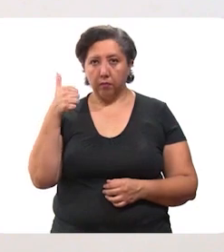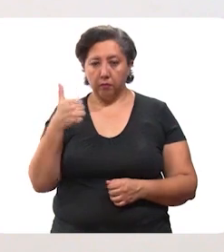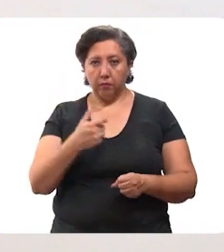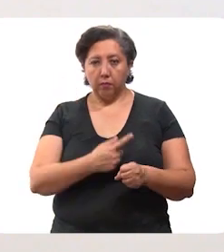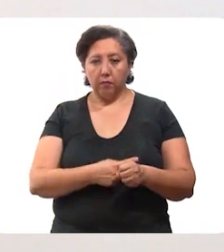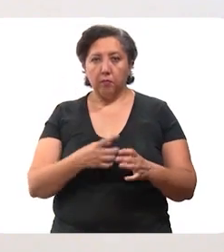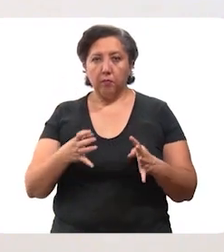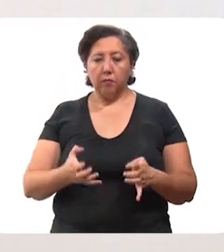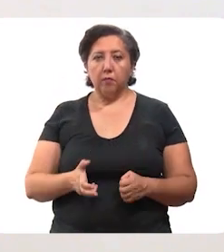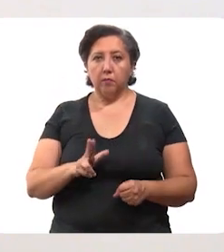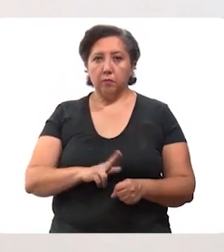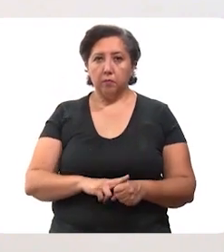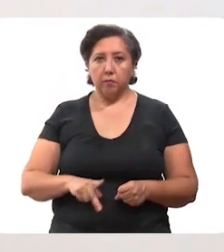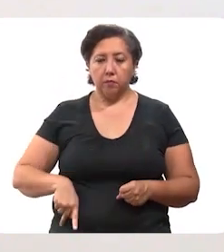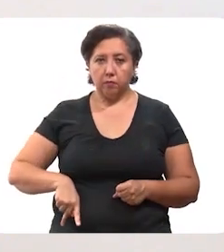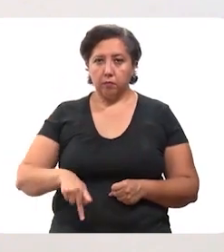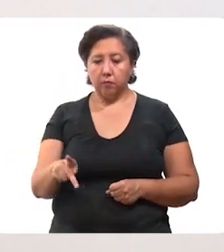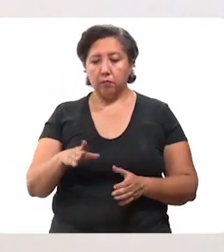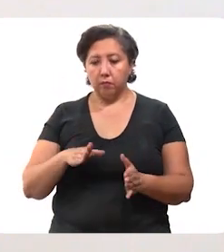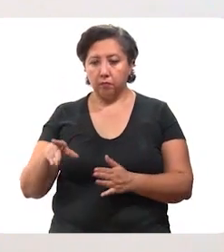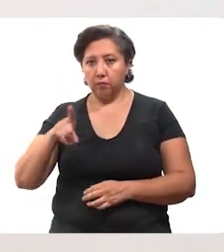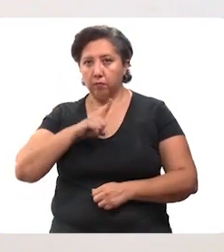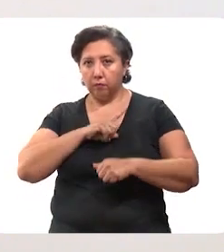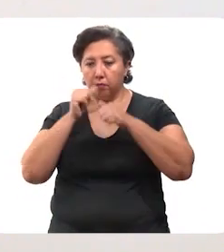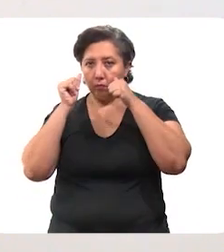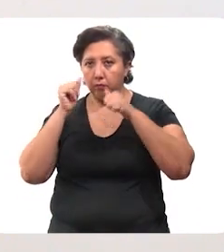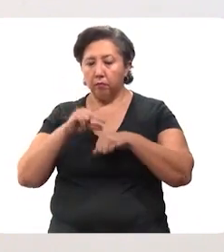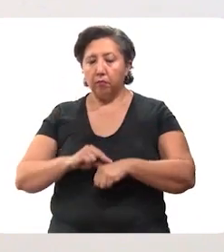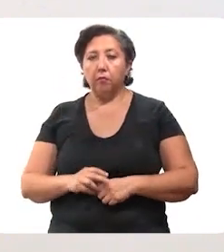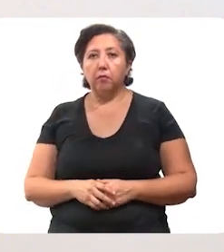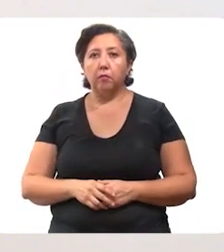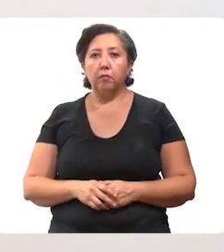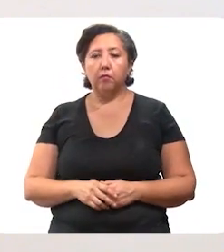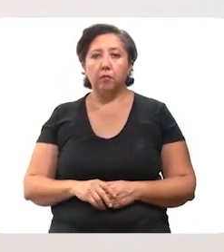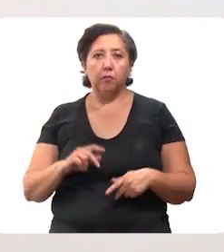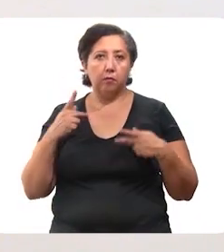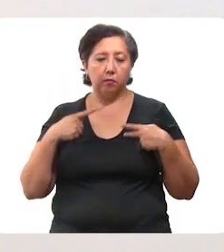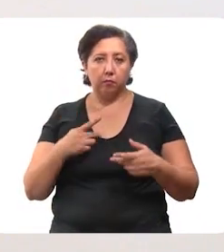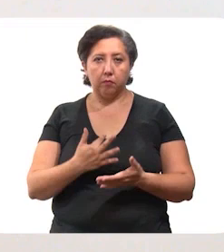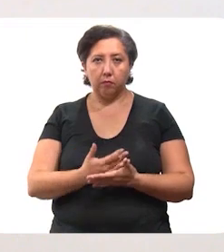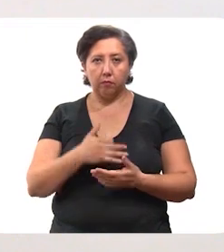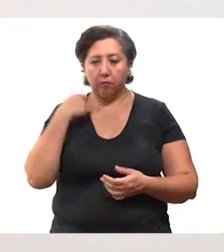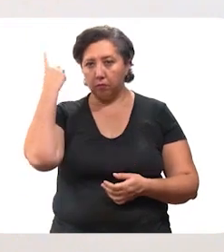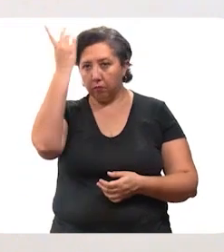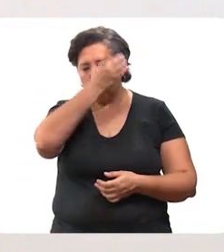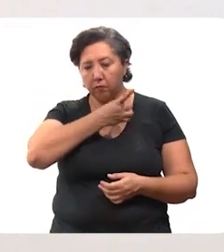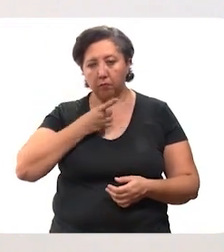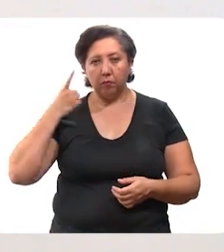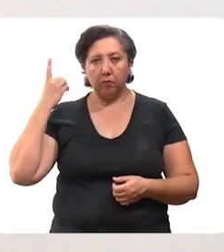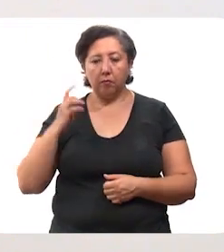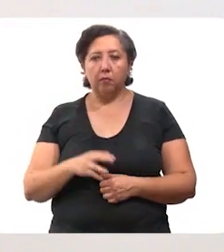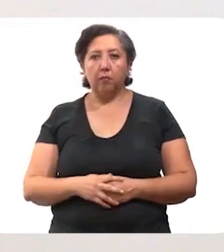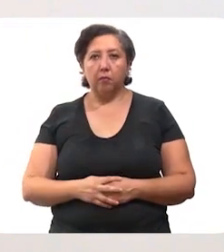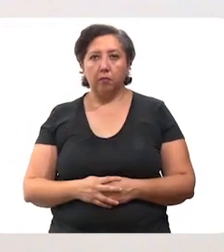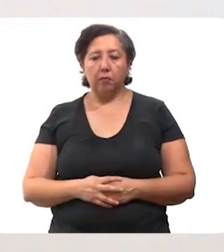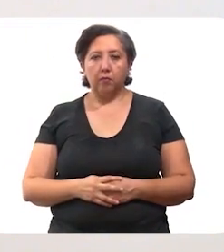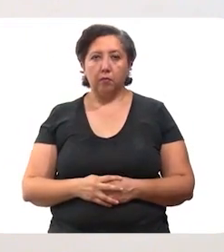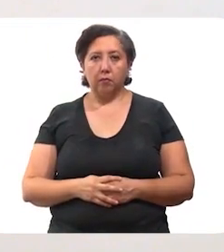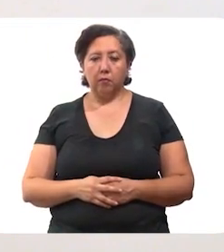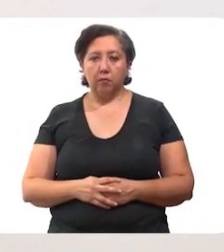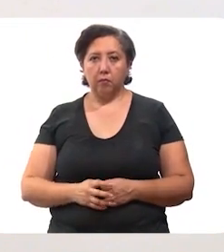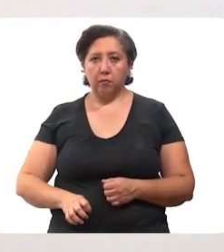de los casos positivos están en hospitales públicos y en aislamiento total. Hay otros pacientes a la espera de diagnóstico.